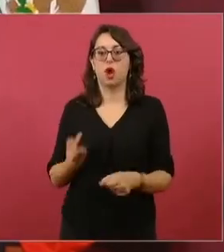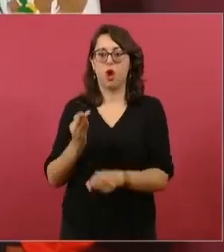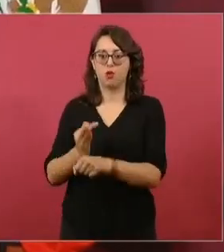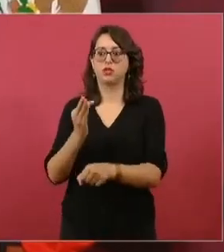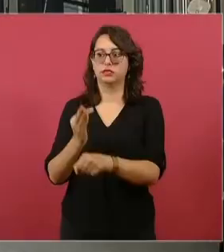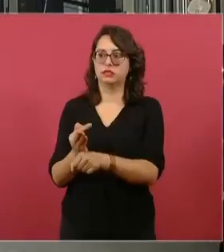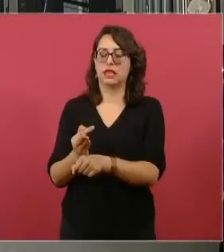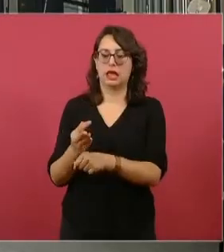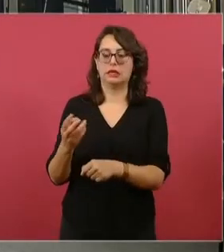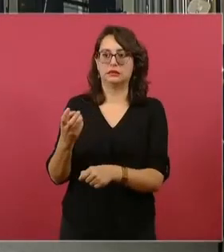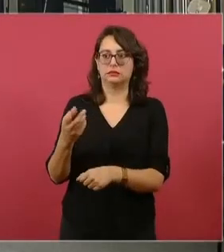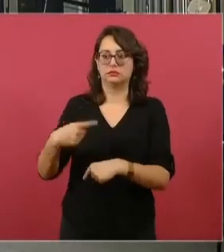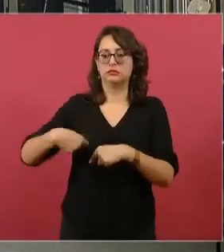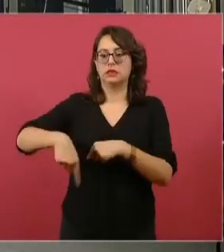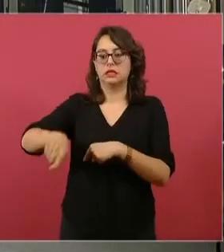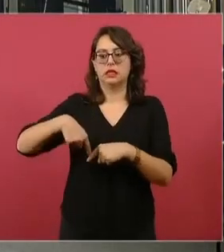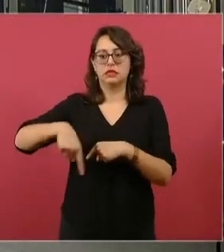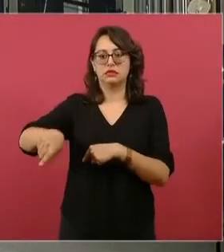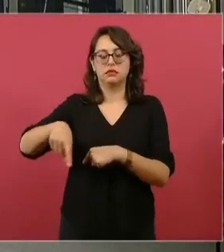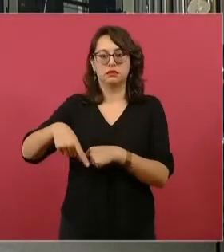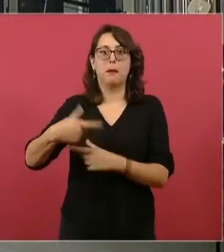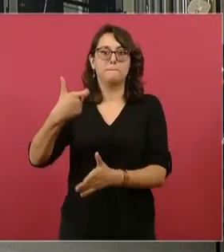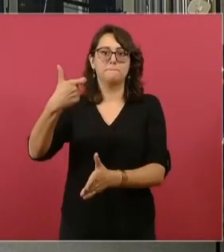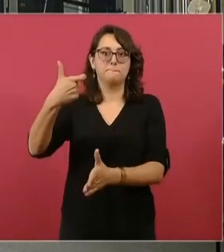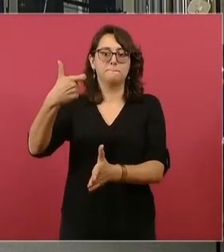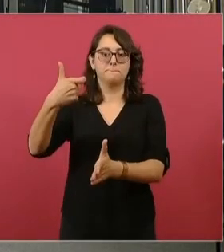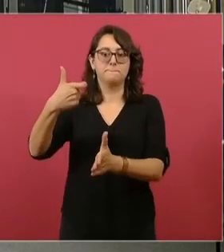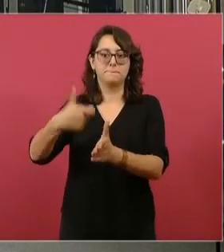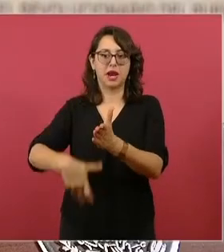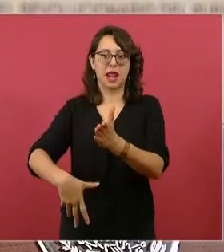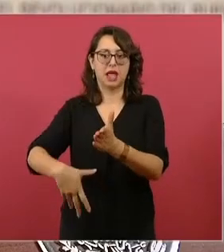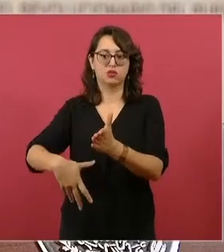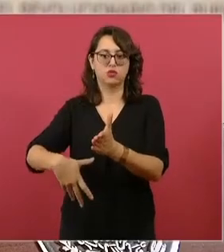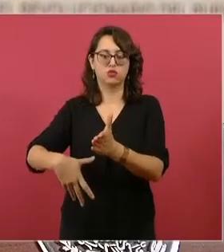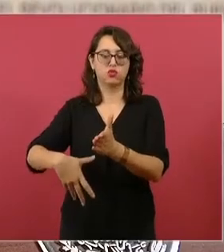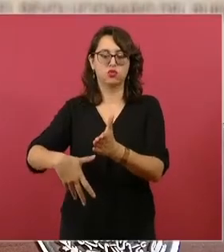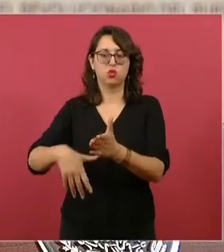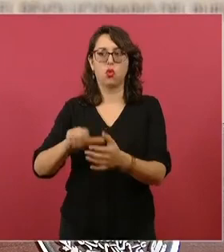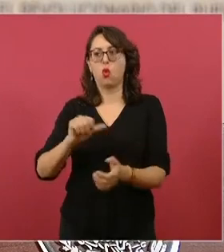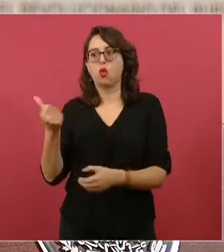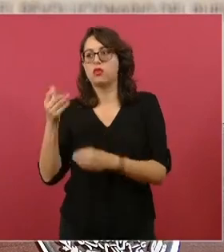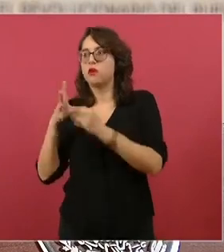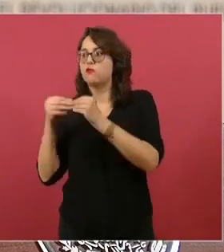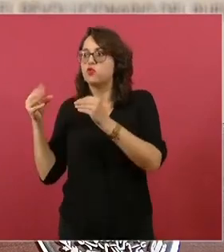barata, mucho más barata, más sana